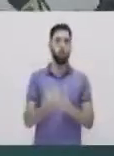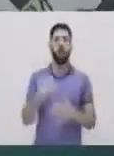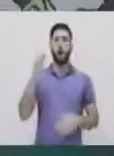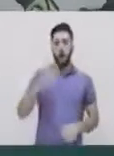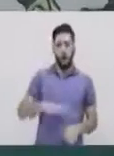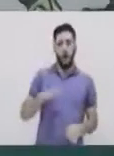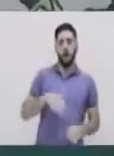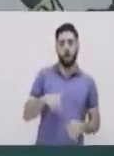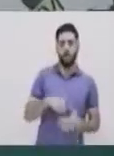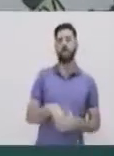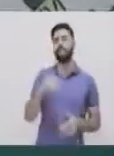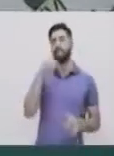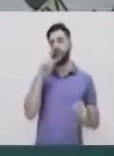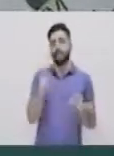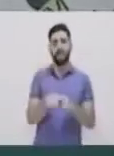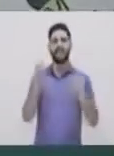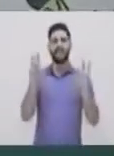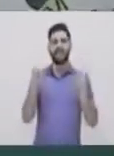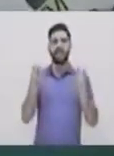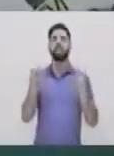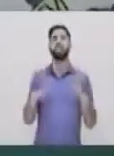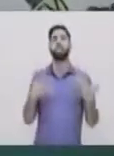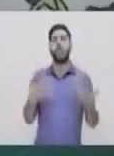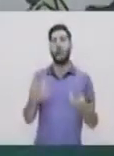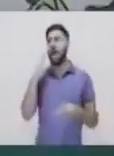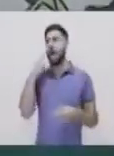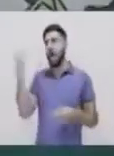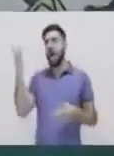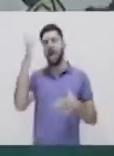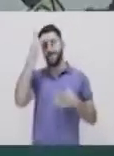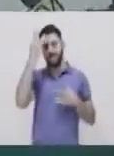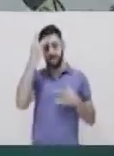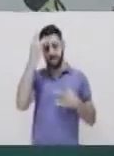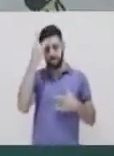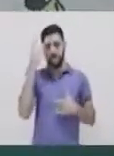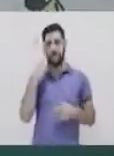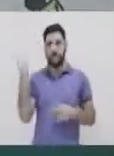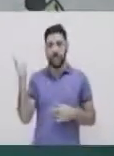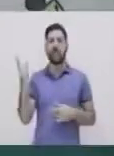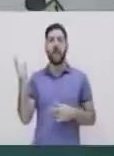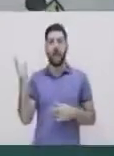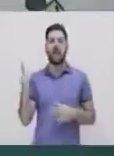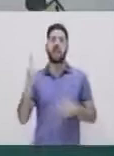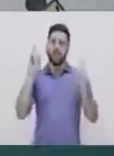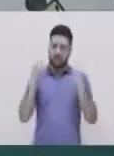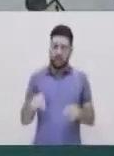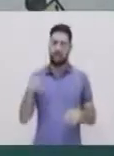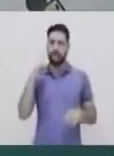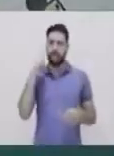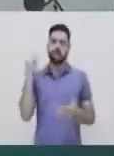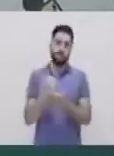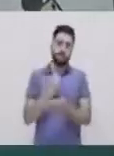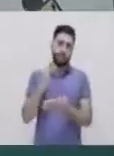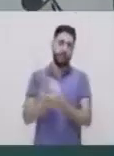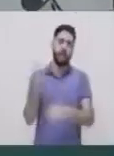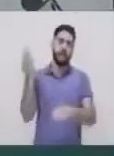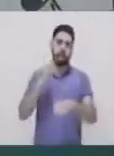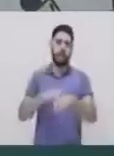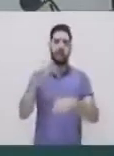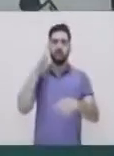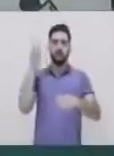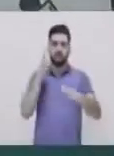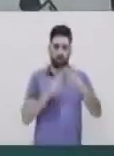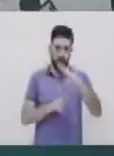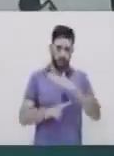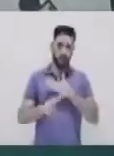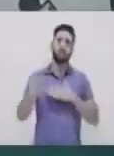tú decías, de la enfermedad, pero el periodista o el reportero quiere ir más allá. E incluso podemos hacer